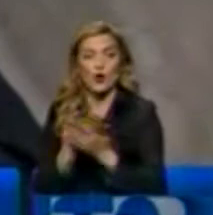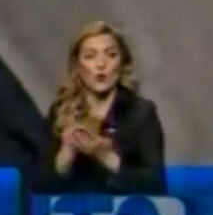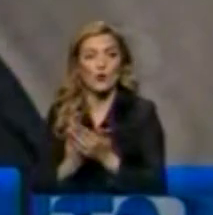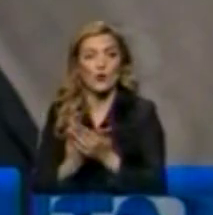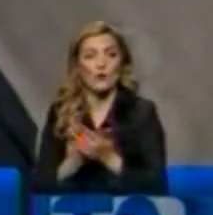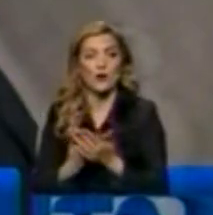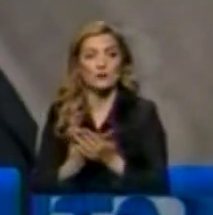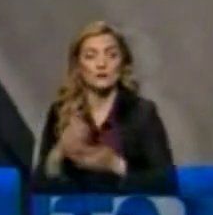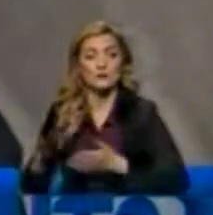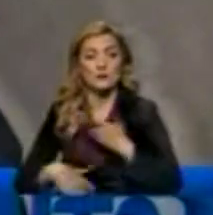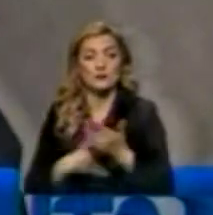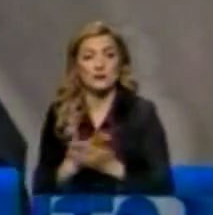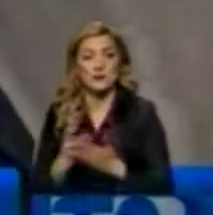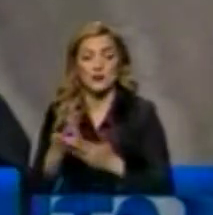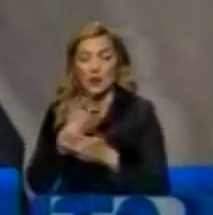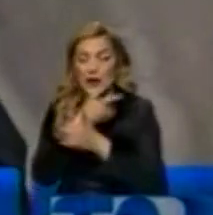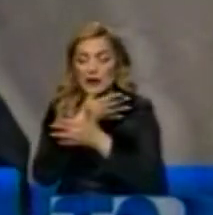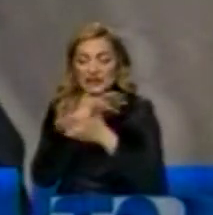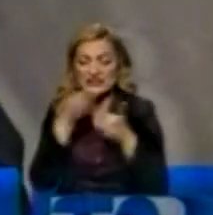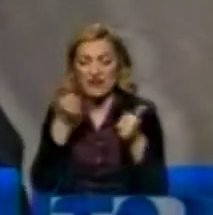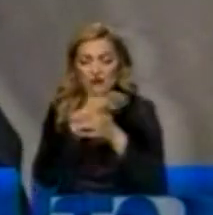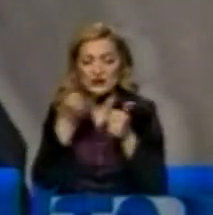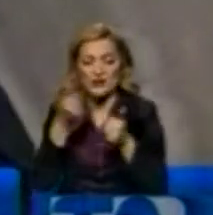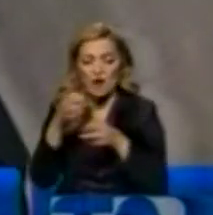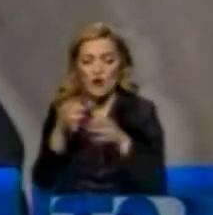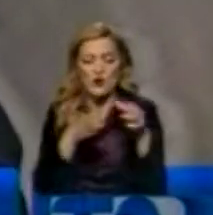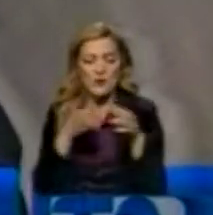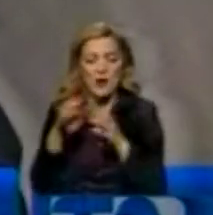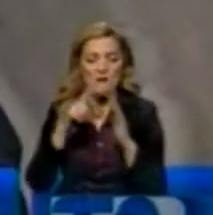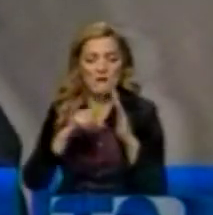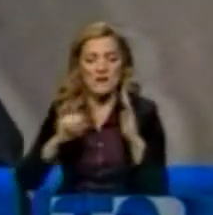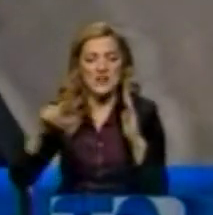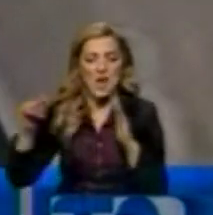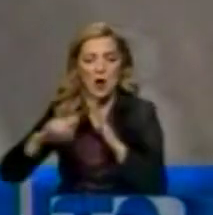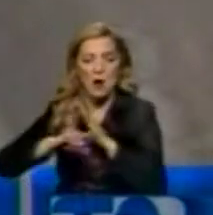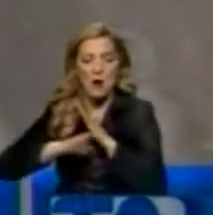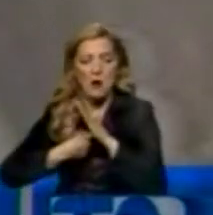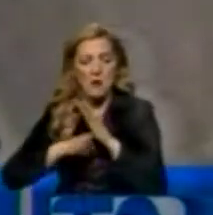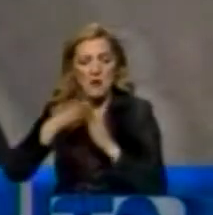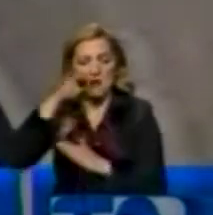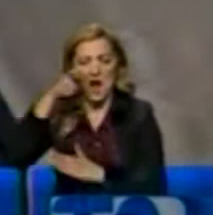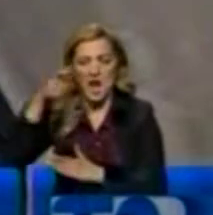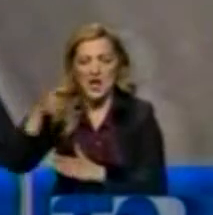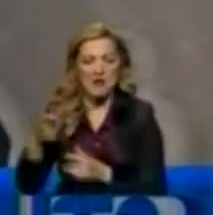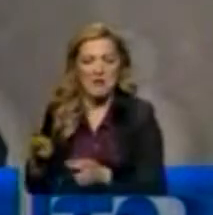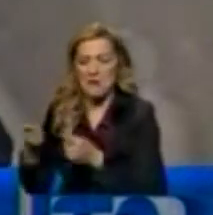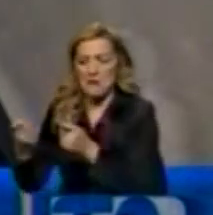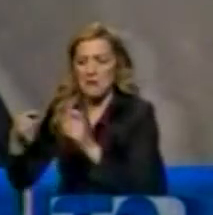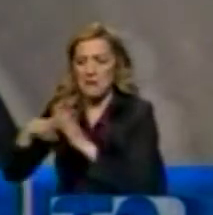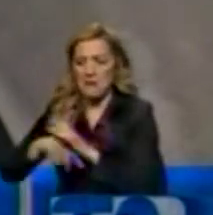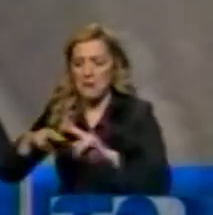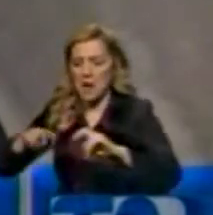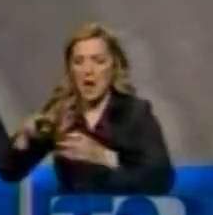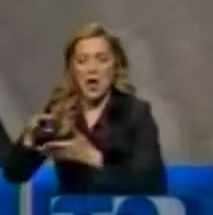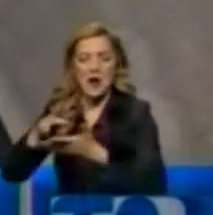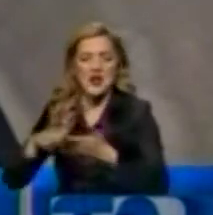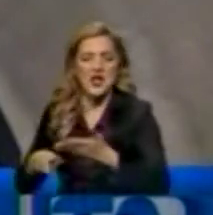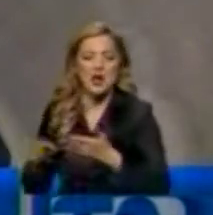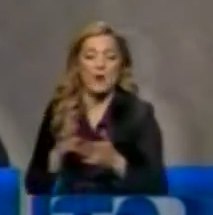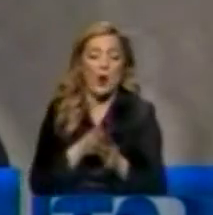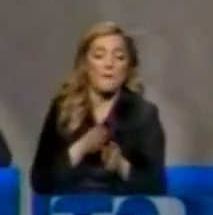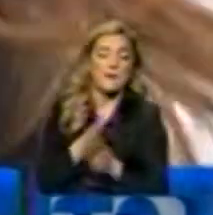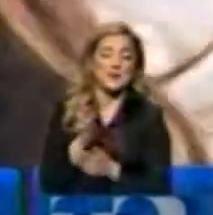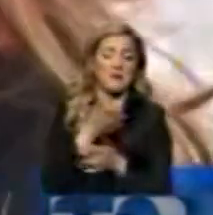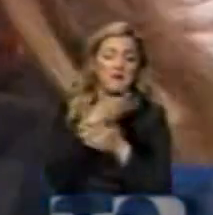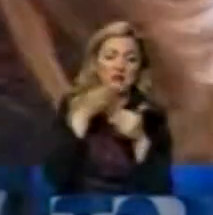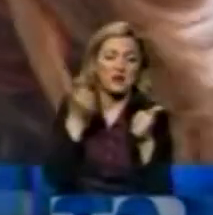esos fraudes financieros contables de la Contraloría y de la Fiscalía en base a unas pericias que son un